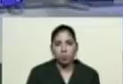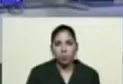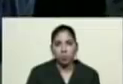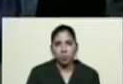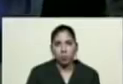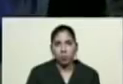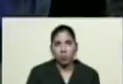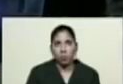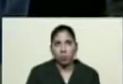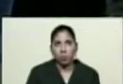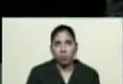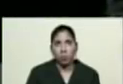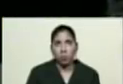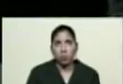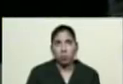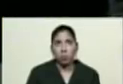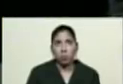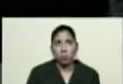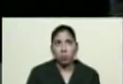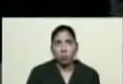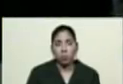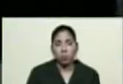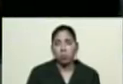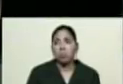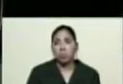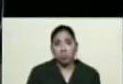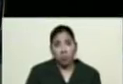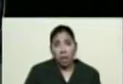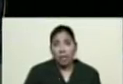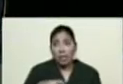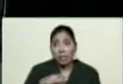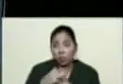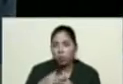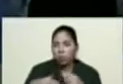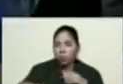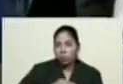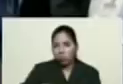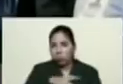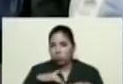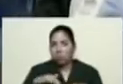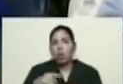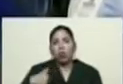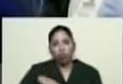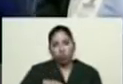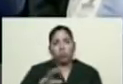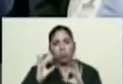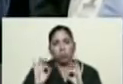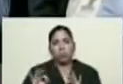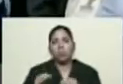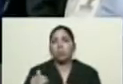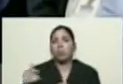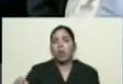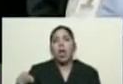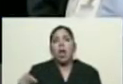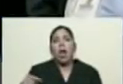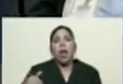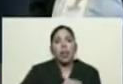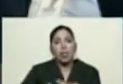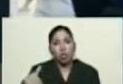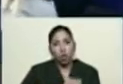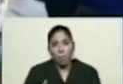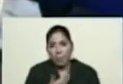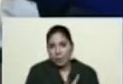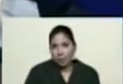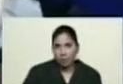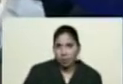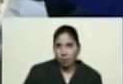Y en este escenario vamos a las elecciones presidenciales. Tanto, y hay que reconocerle allí,